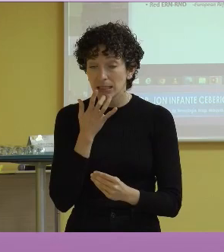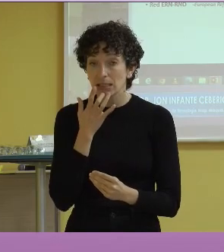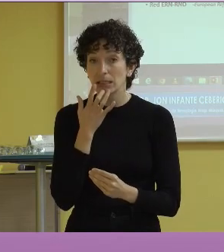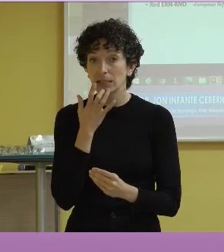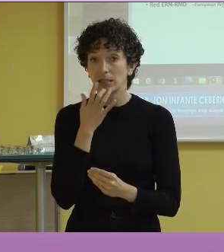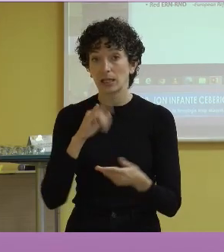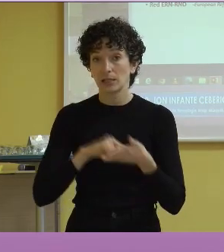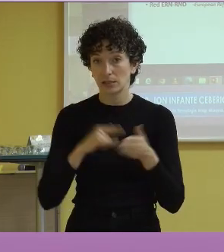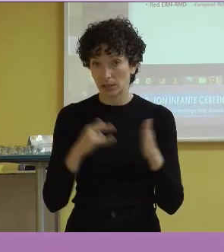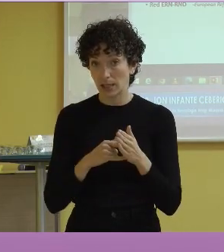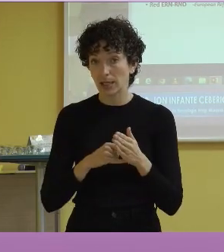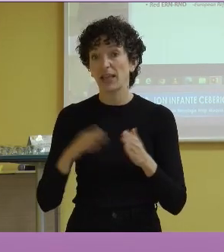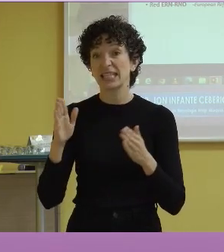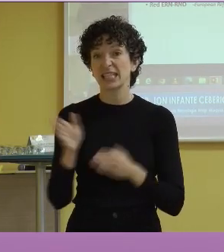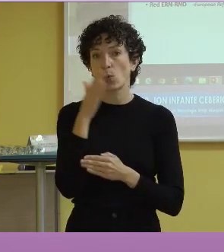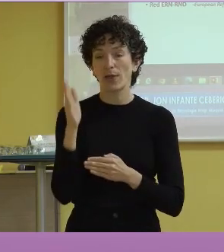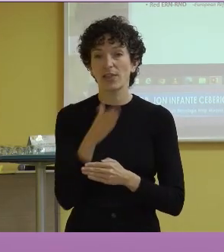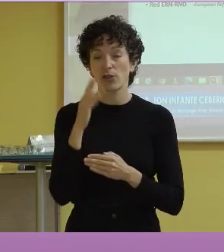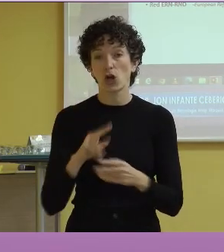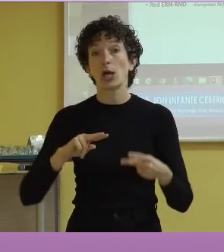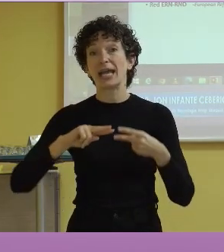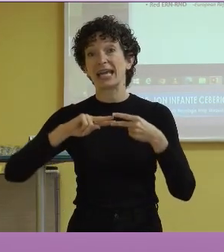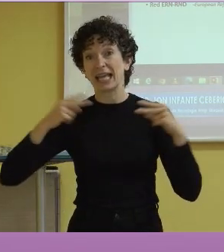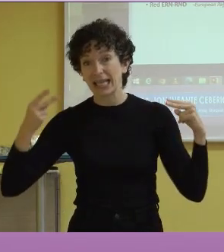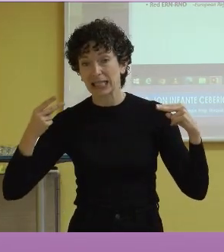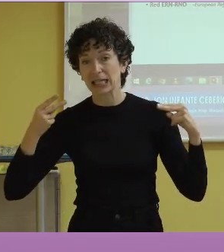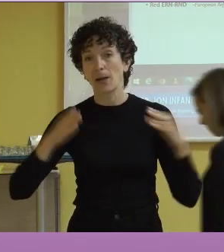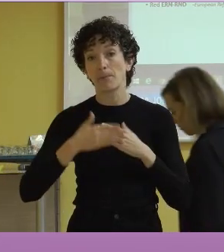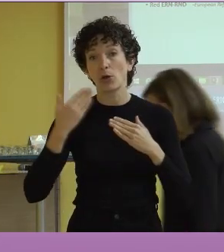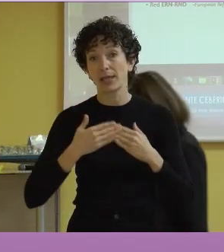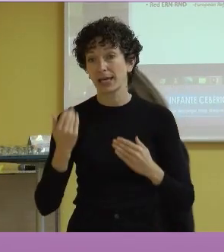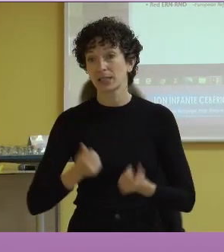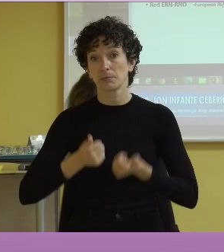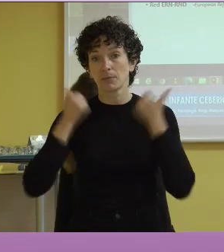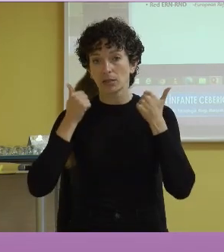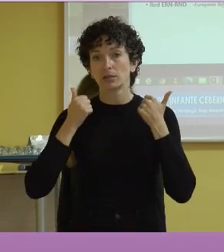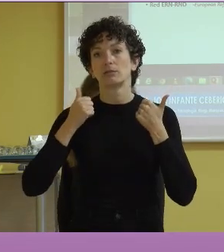a las técnicas de secuenciación genética más modernas